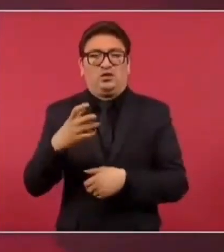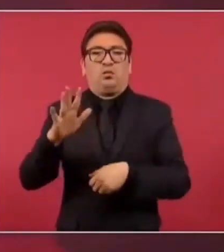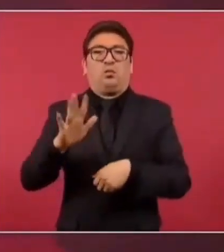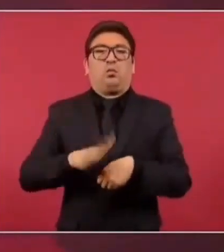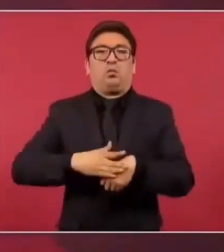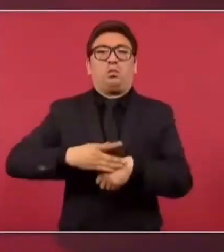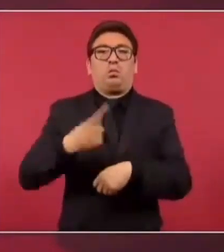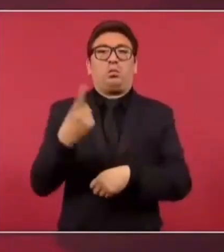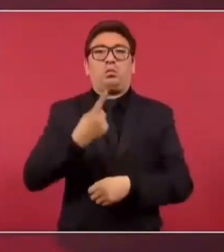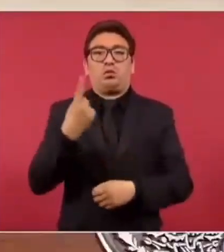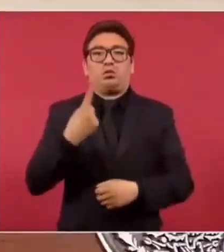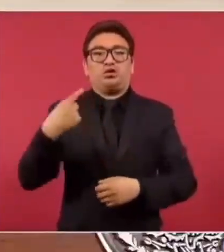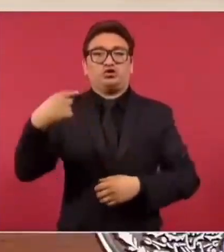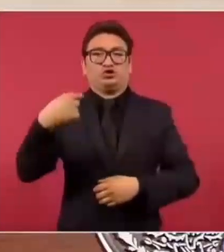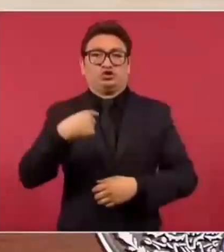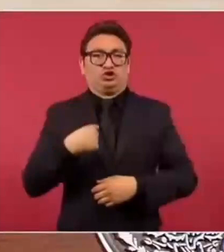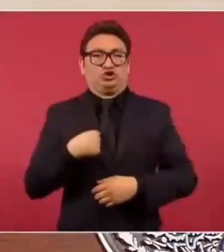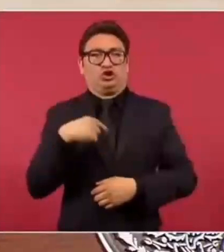en contra